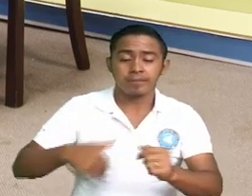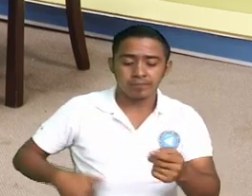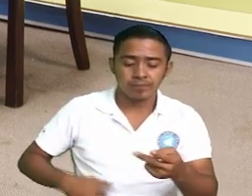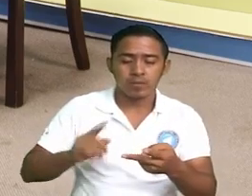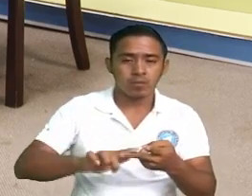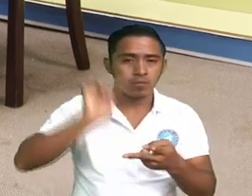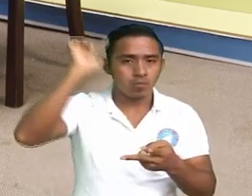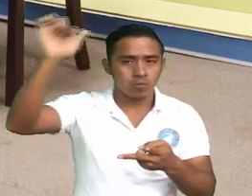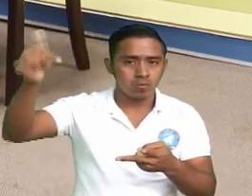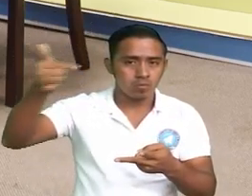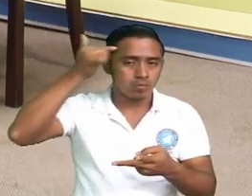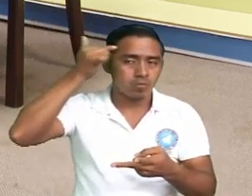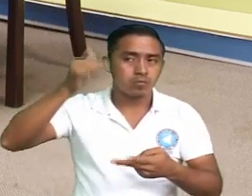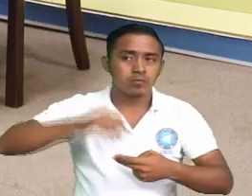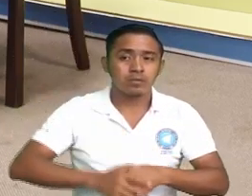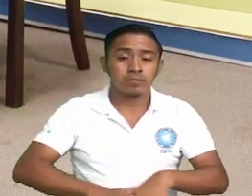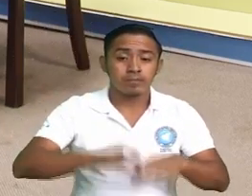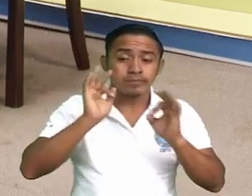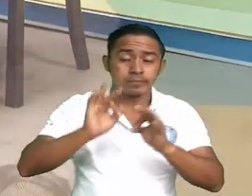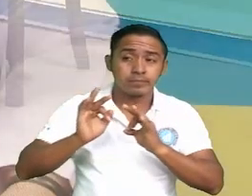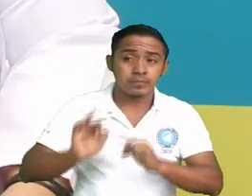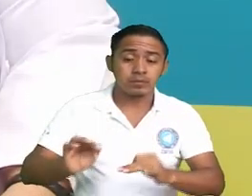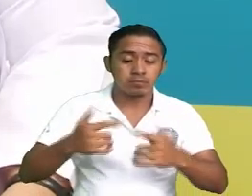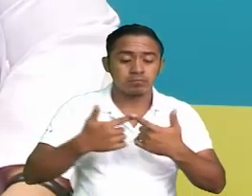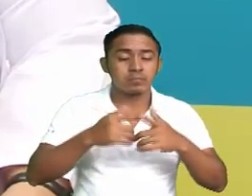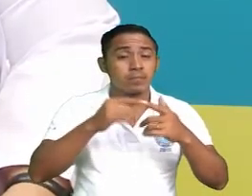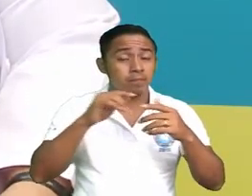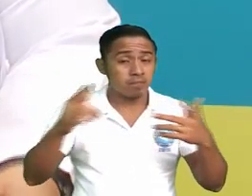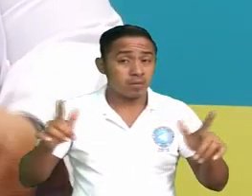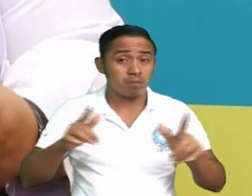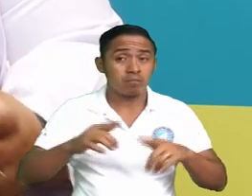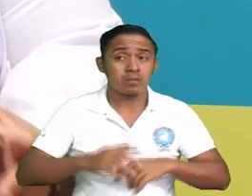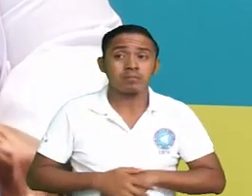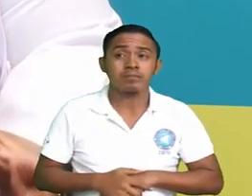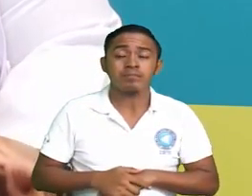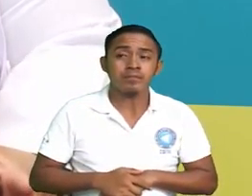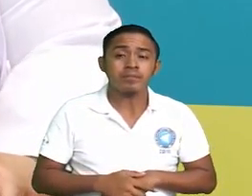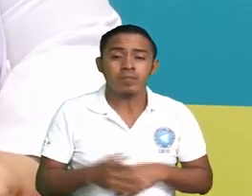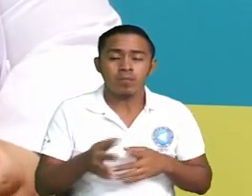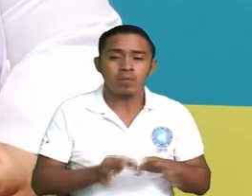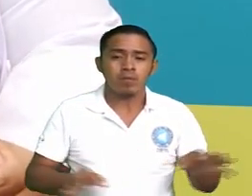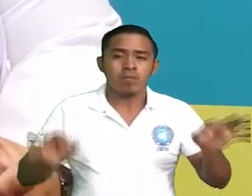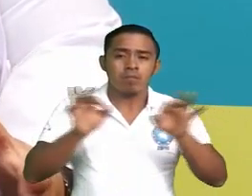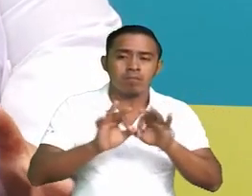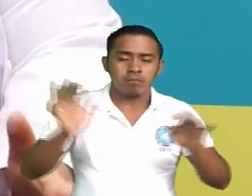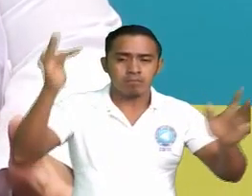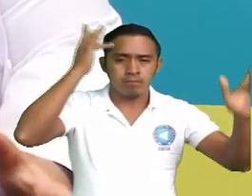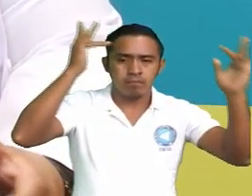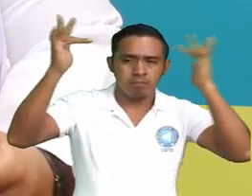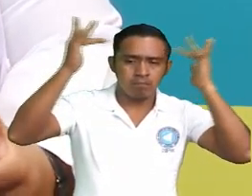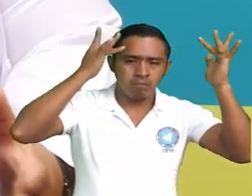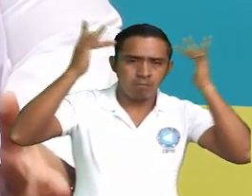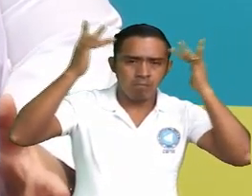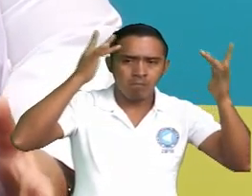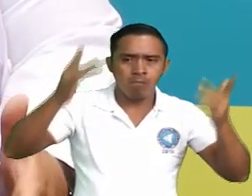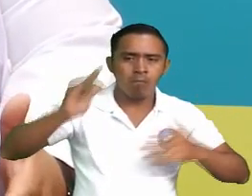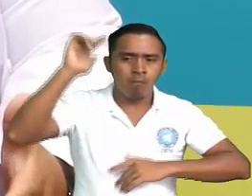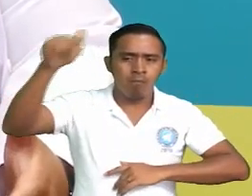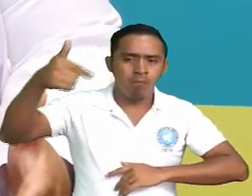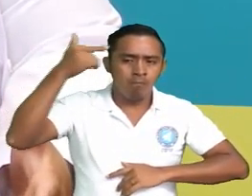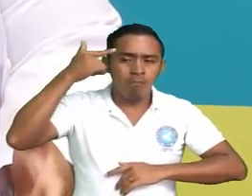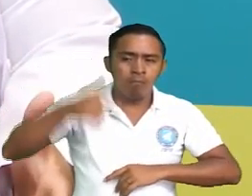El gobierno, tanto como el ministerio, ¿verdad?, garantizan esta gratuidad de las vacunas. Y la importancia, ¿verdad?, y la preocupación como gobierno